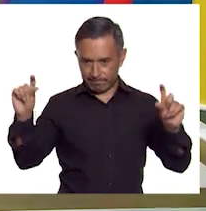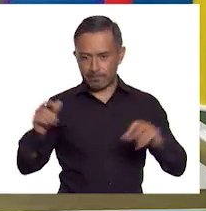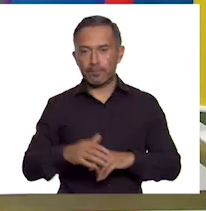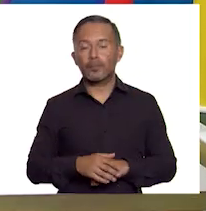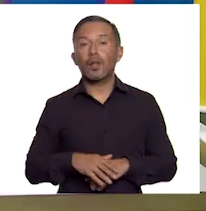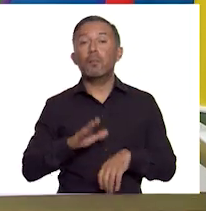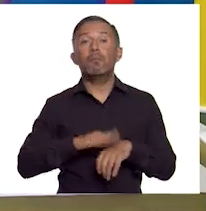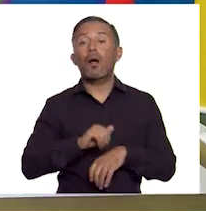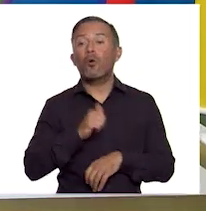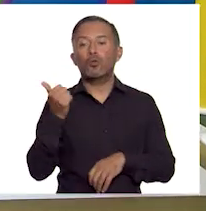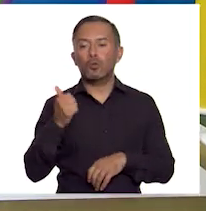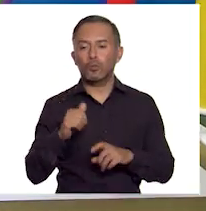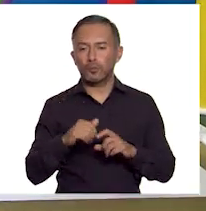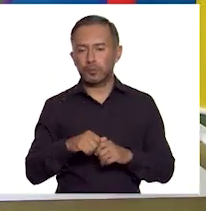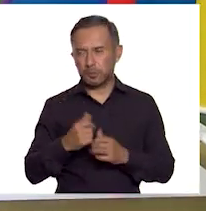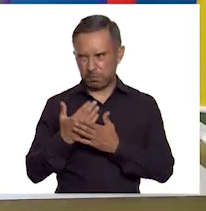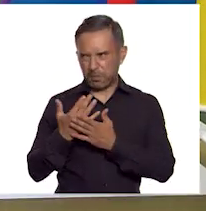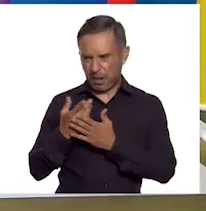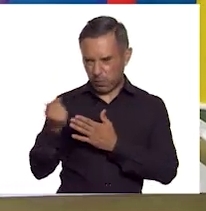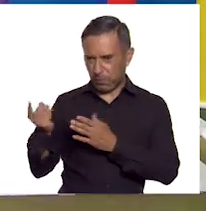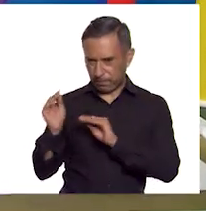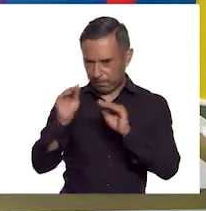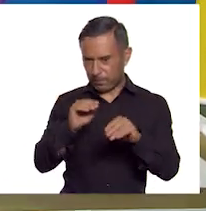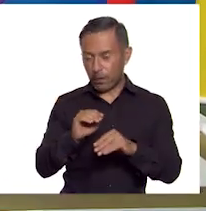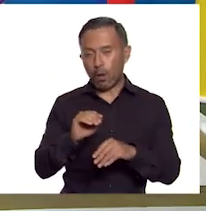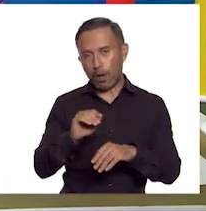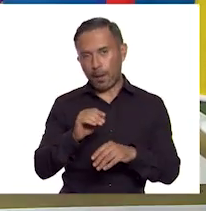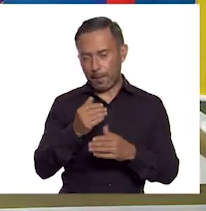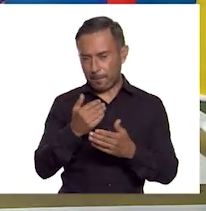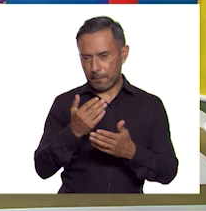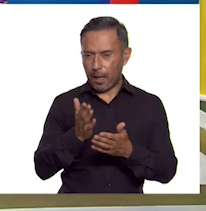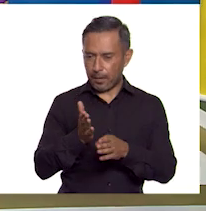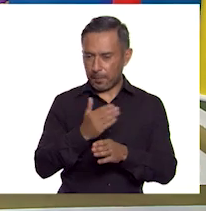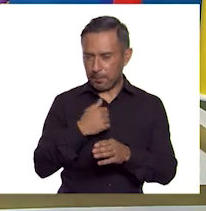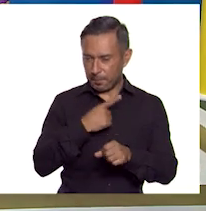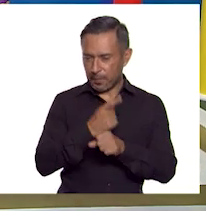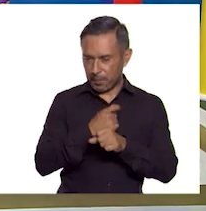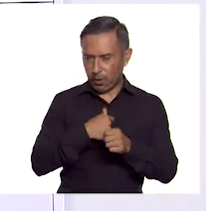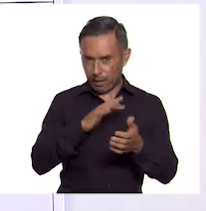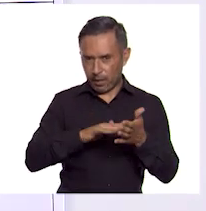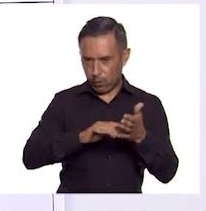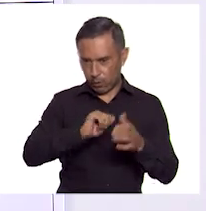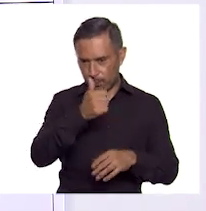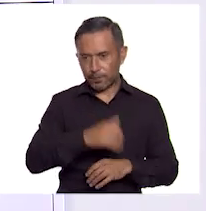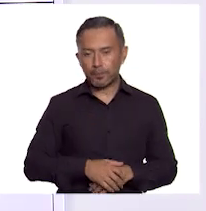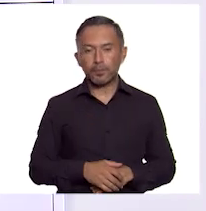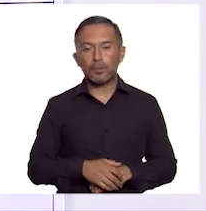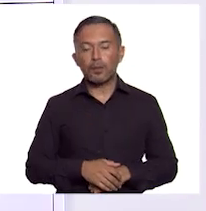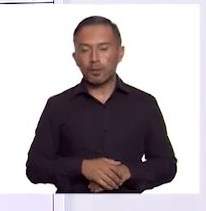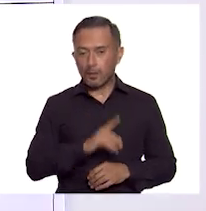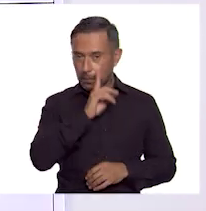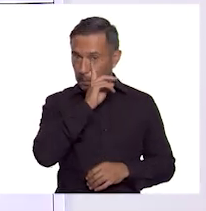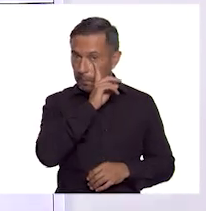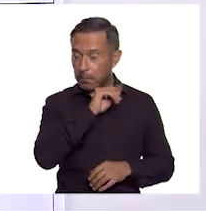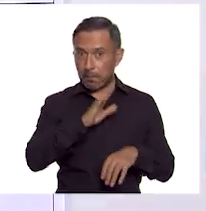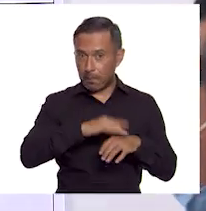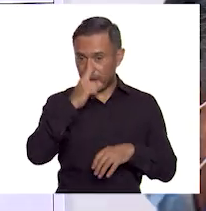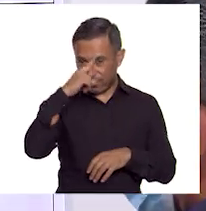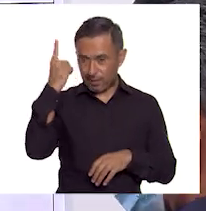el otro. Bueno, ahorita mientras lo pones voy a leer el siguiente. Está más fácil, ¿eh? Listos, estudiantes en casa. Vamos a verlo.